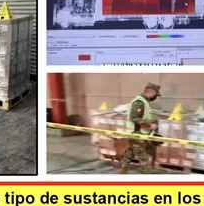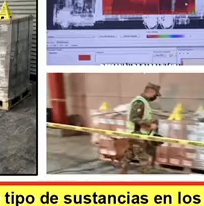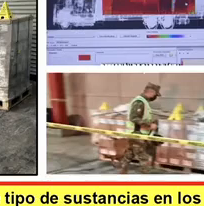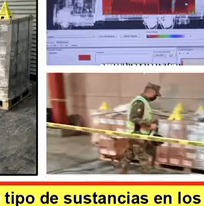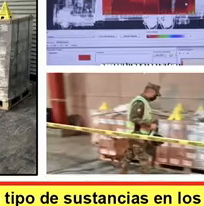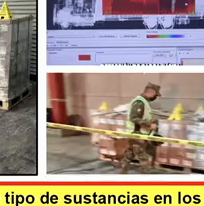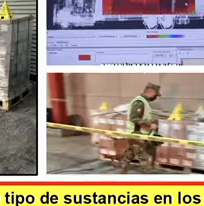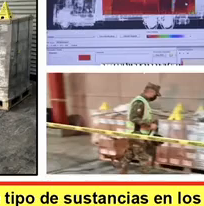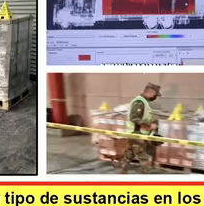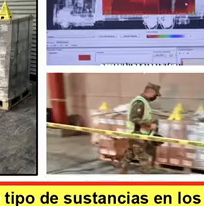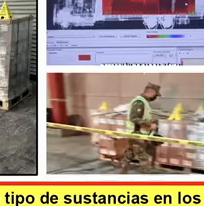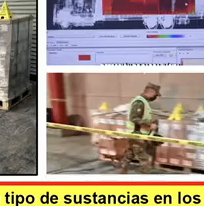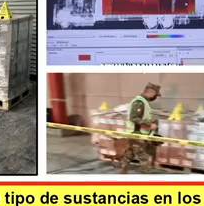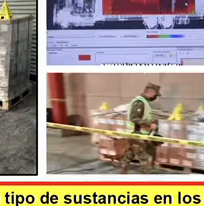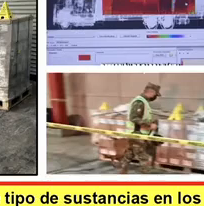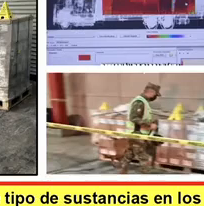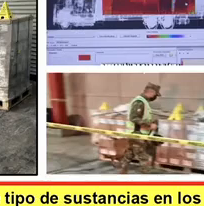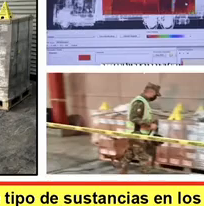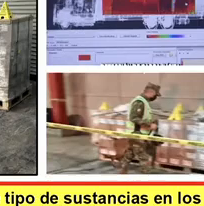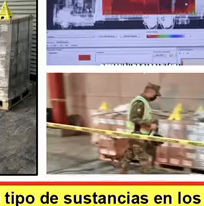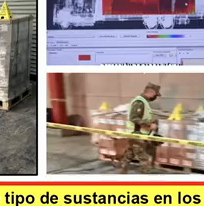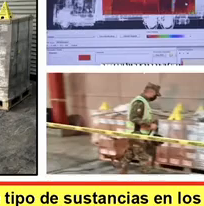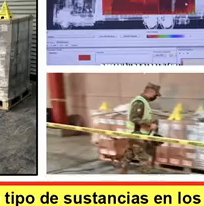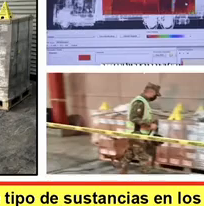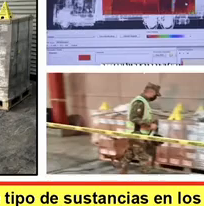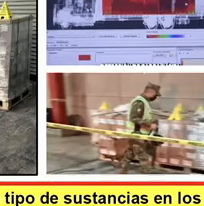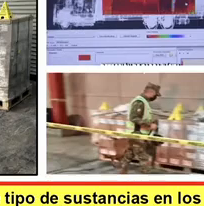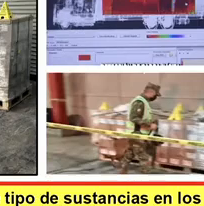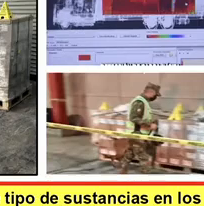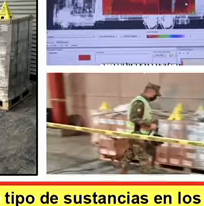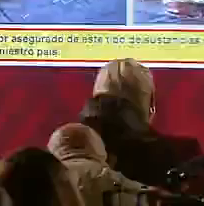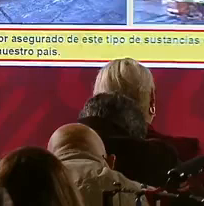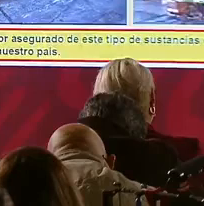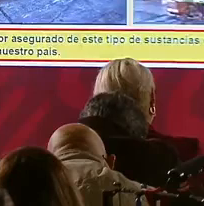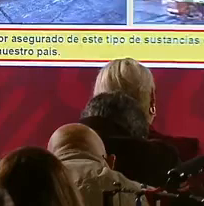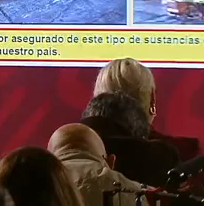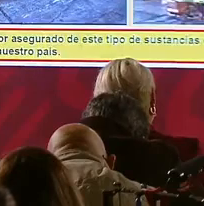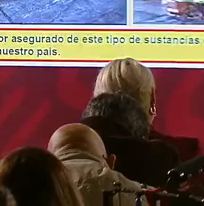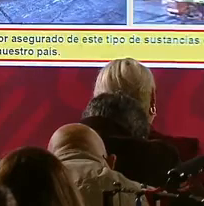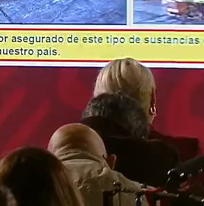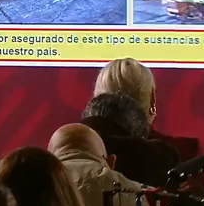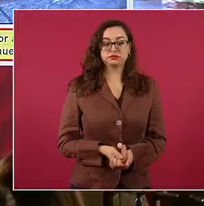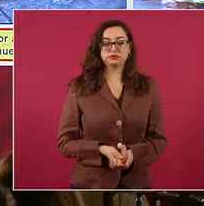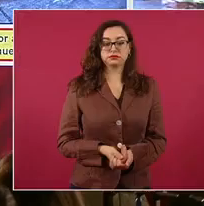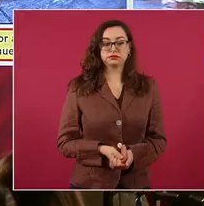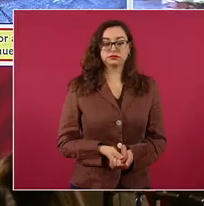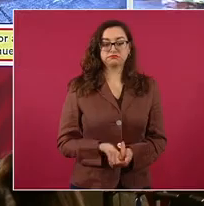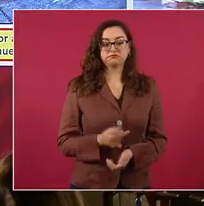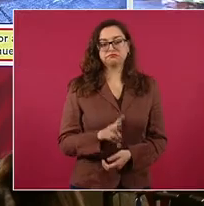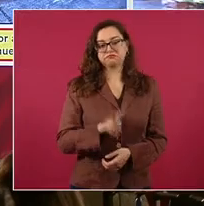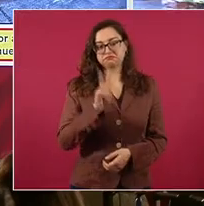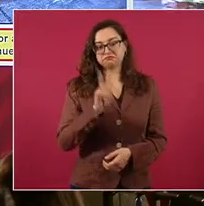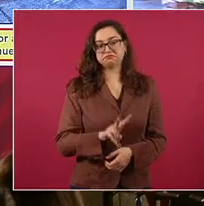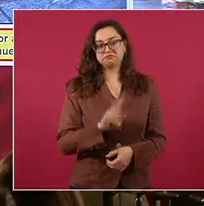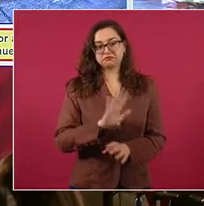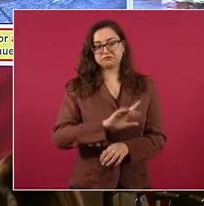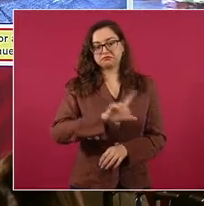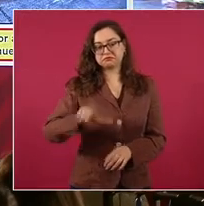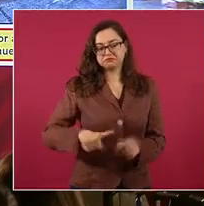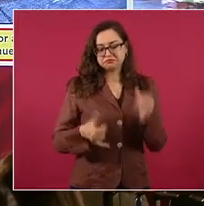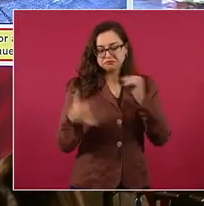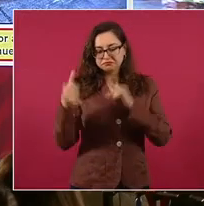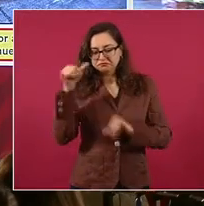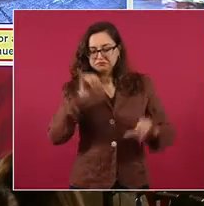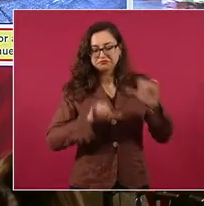de la carga con metanfetaminas, confirmándose el resultado positivo. Con